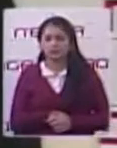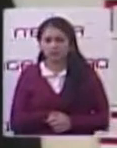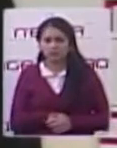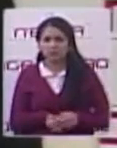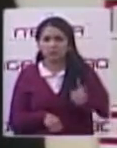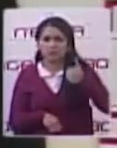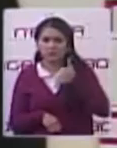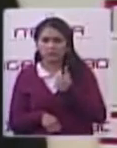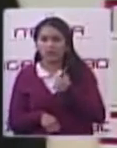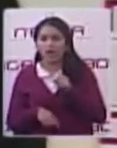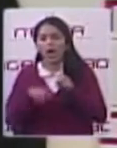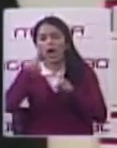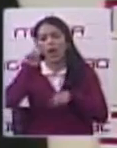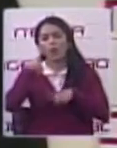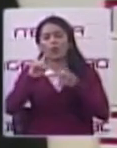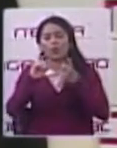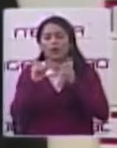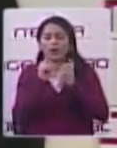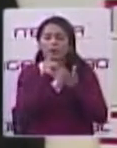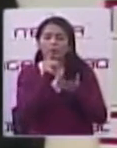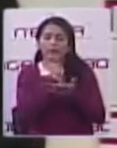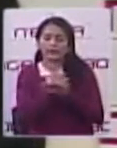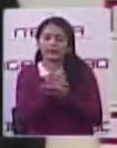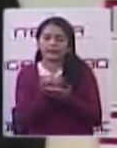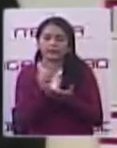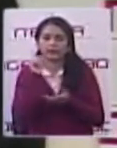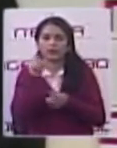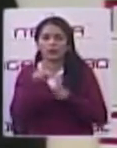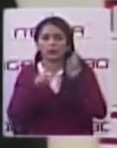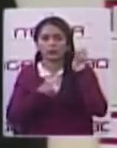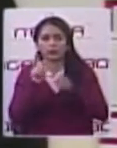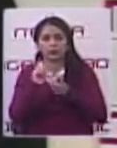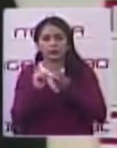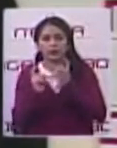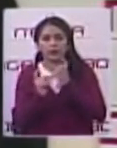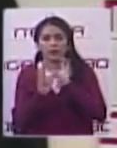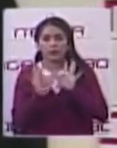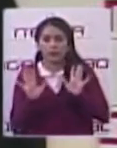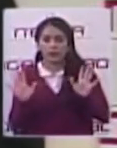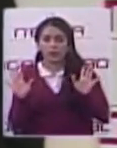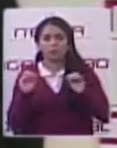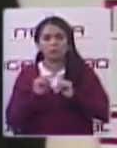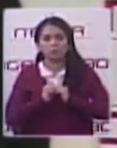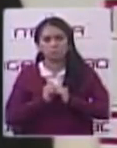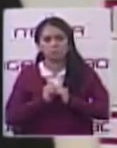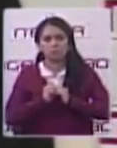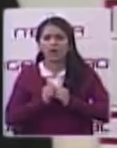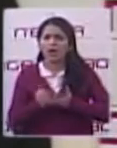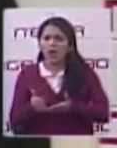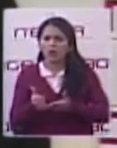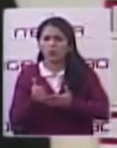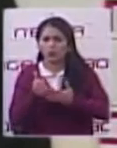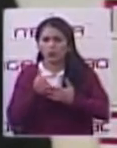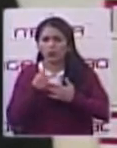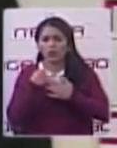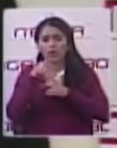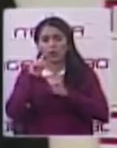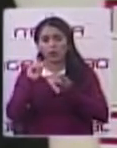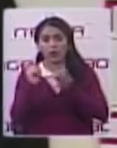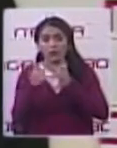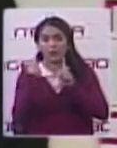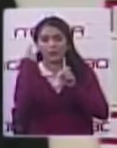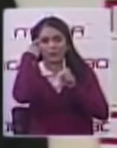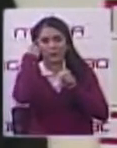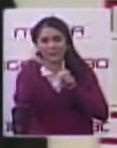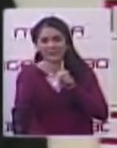o sea, no se puede decir que todo va a quedar completamente igual, pero van a haber cambios, algunos positivos, algunos negativos. Vemos